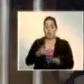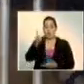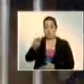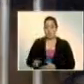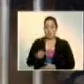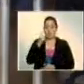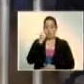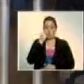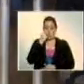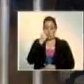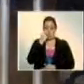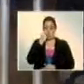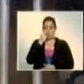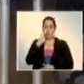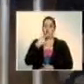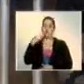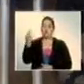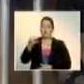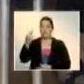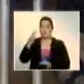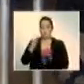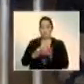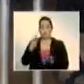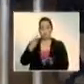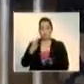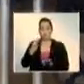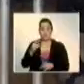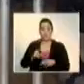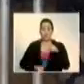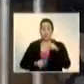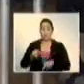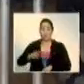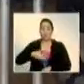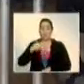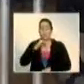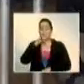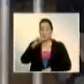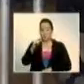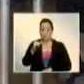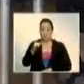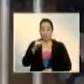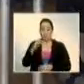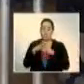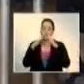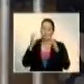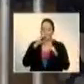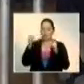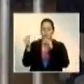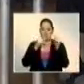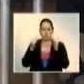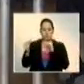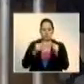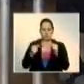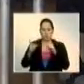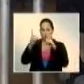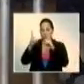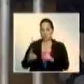Carlos Alberto Figueroa. La verdad es que es una fortuna que se pueda informar acerca de las discusiones y decisiones que se puedan